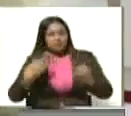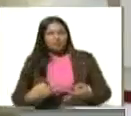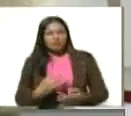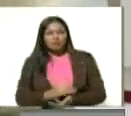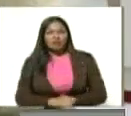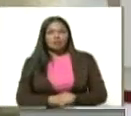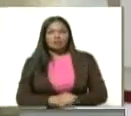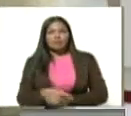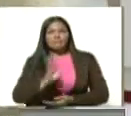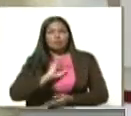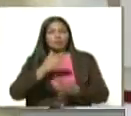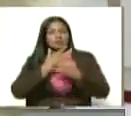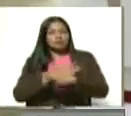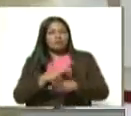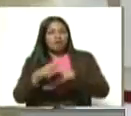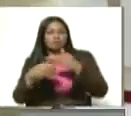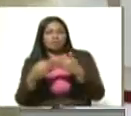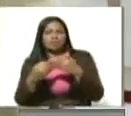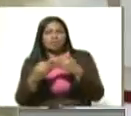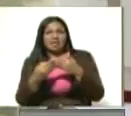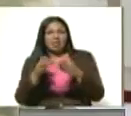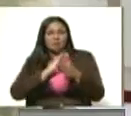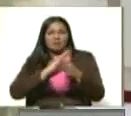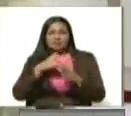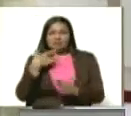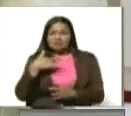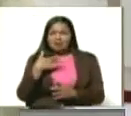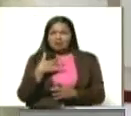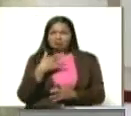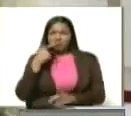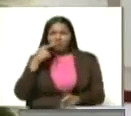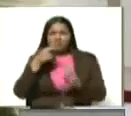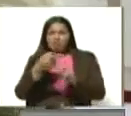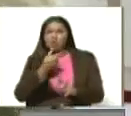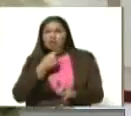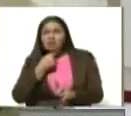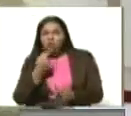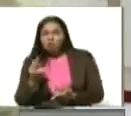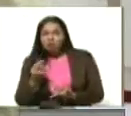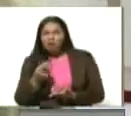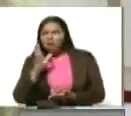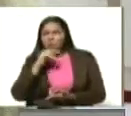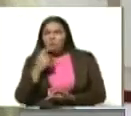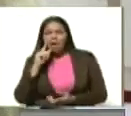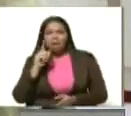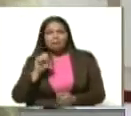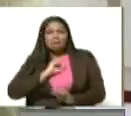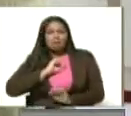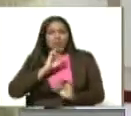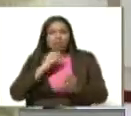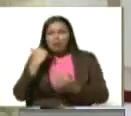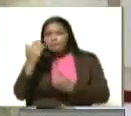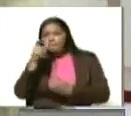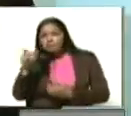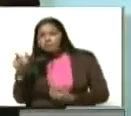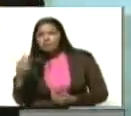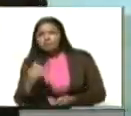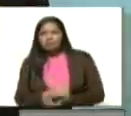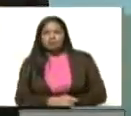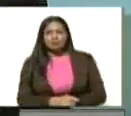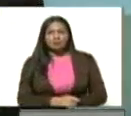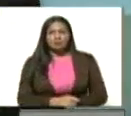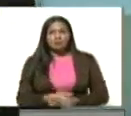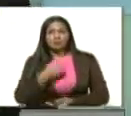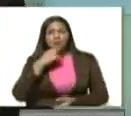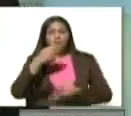de su sexualidad, no siente ningún temor por las personas que tenga alrededor. Diputada, vamos a